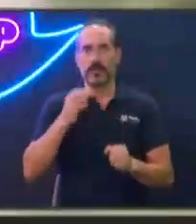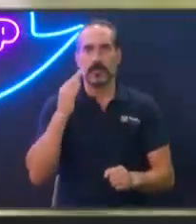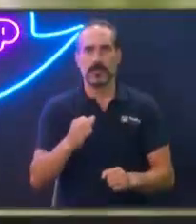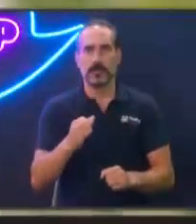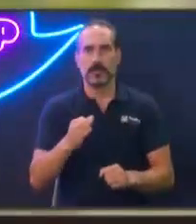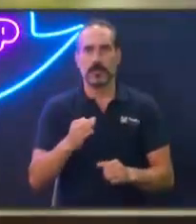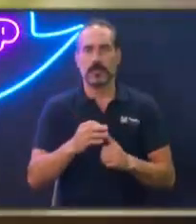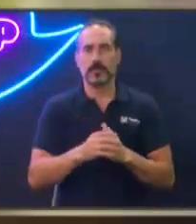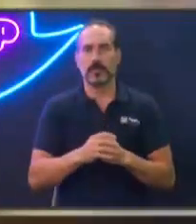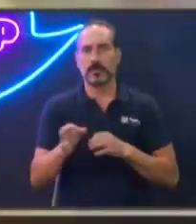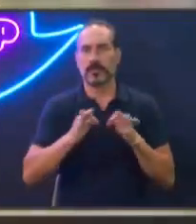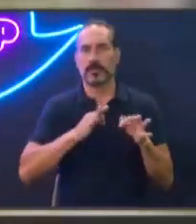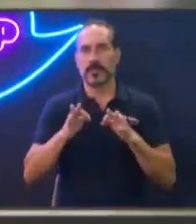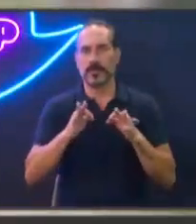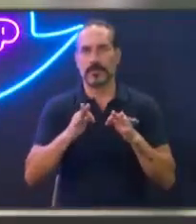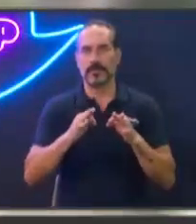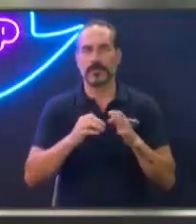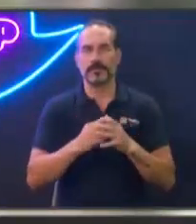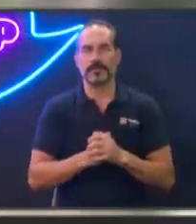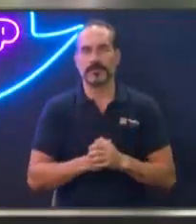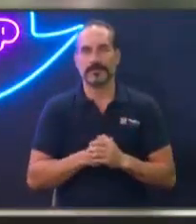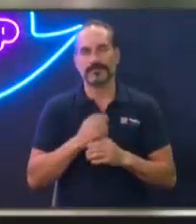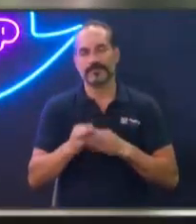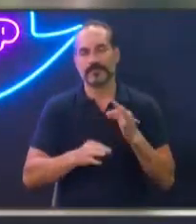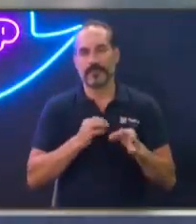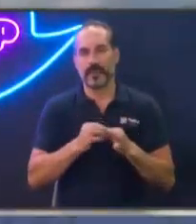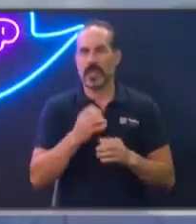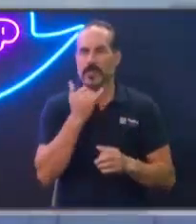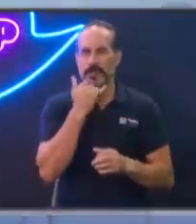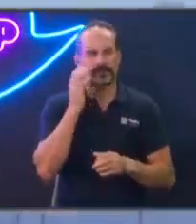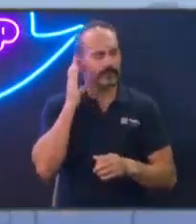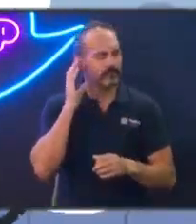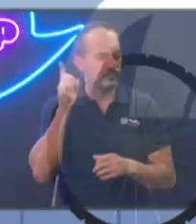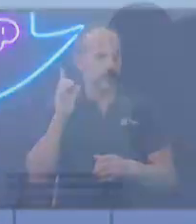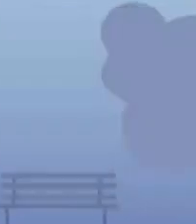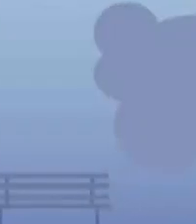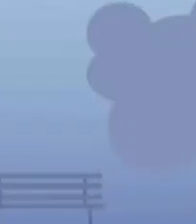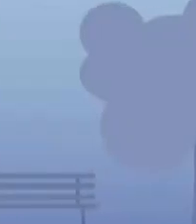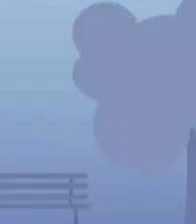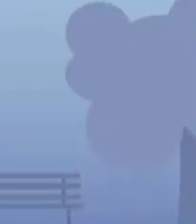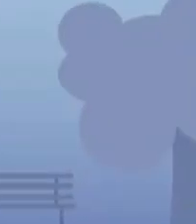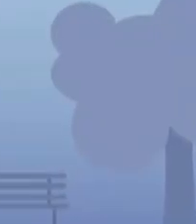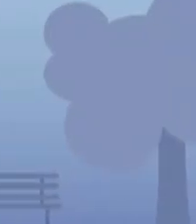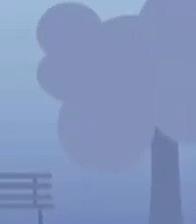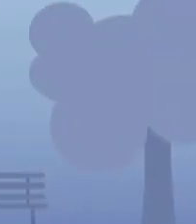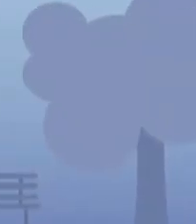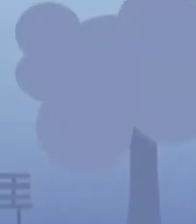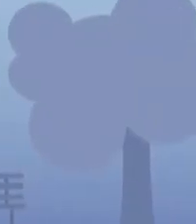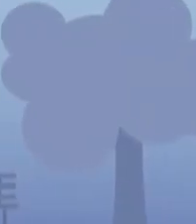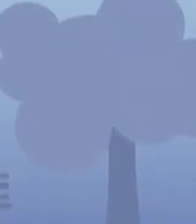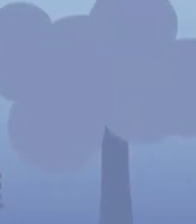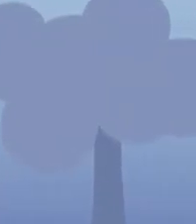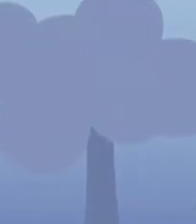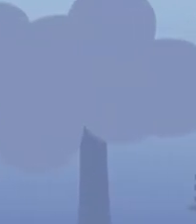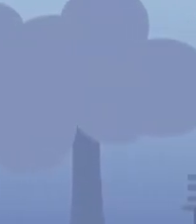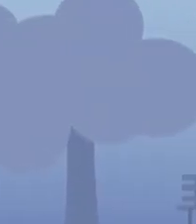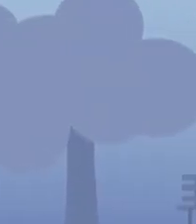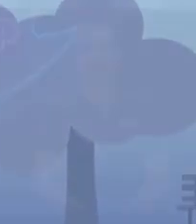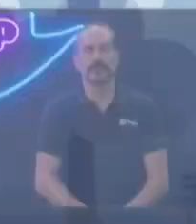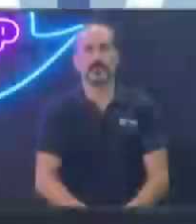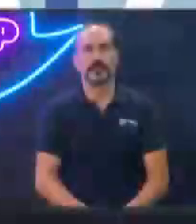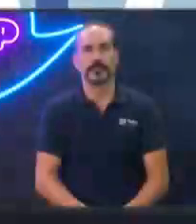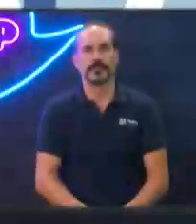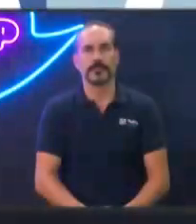el cabal cumplimiento de la misión y la visión palaban cancha José Luis Vallejo